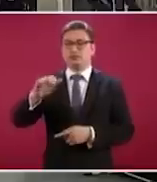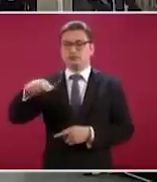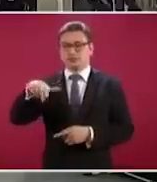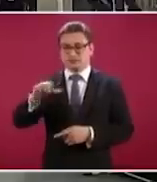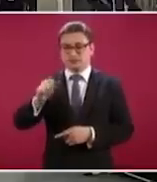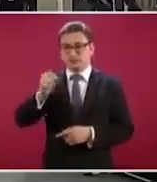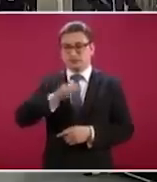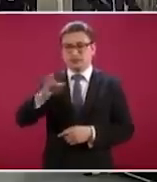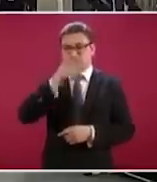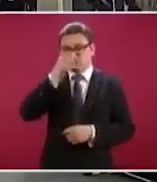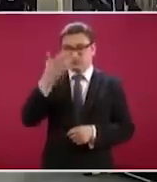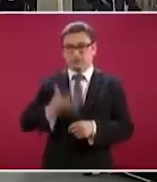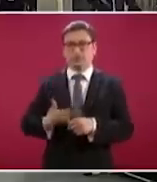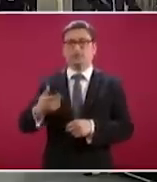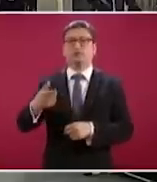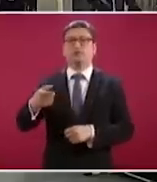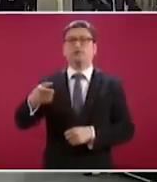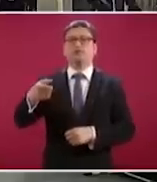recuerdo